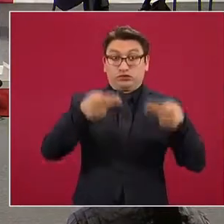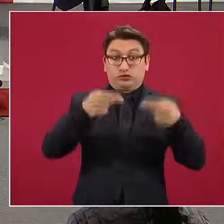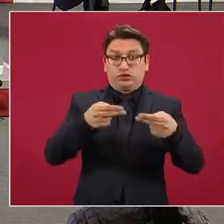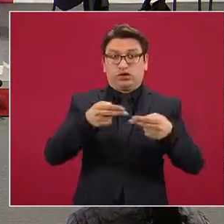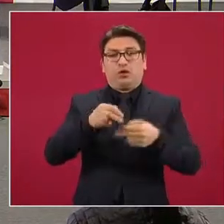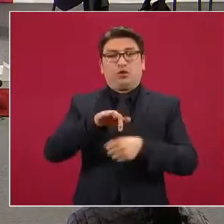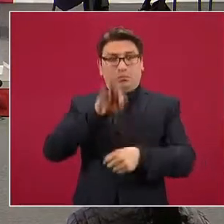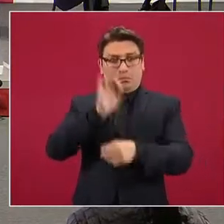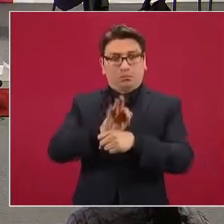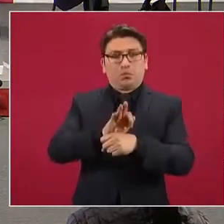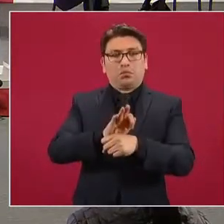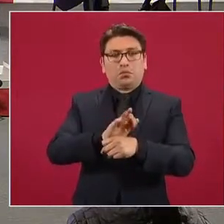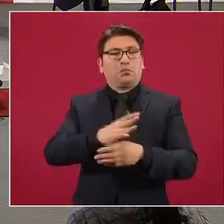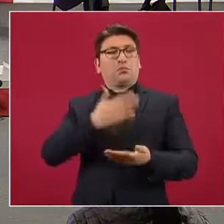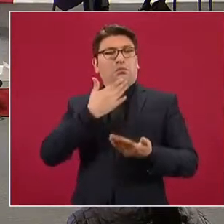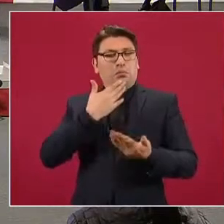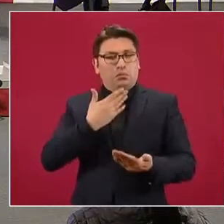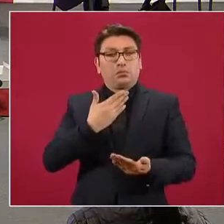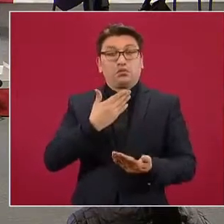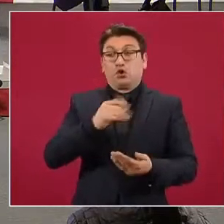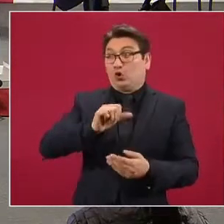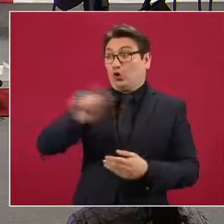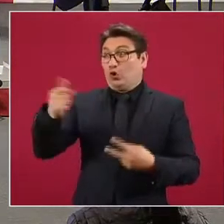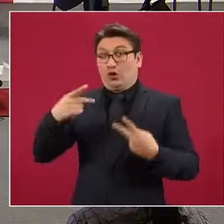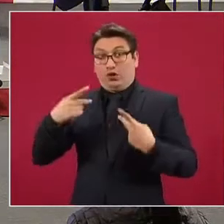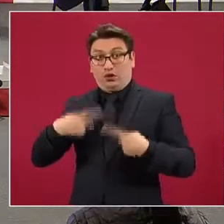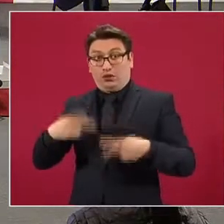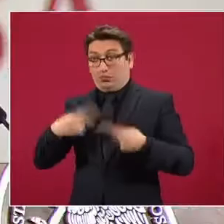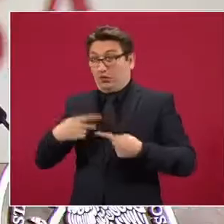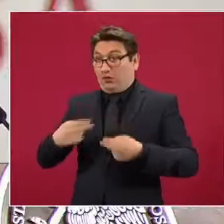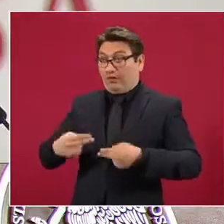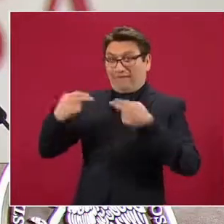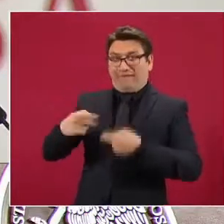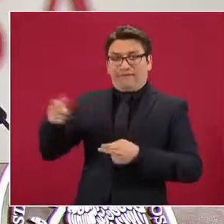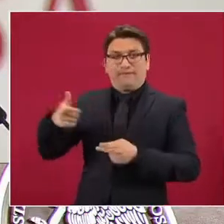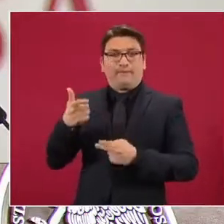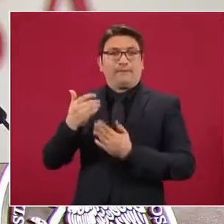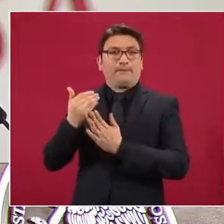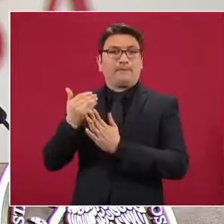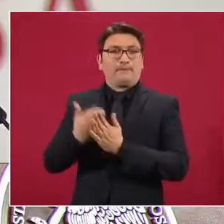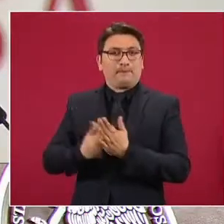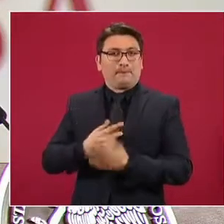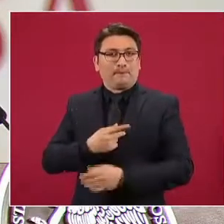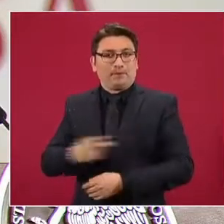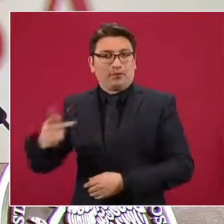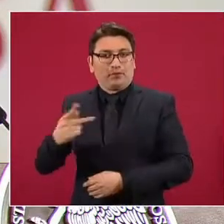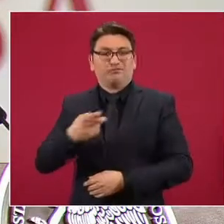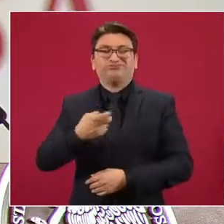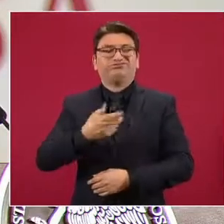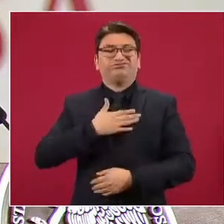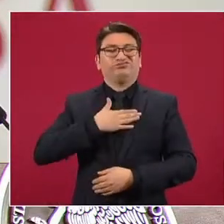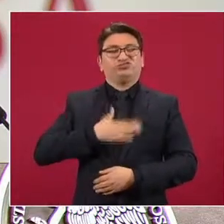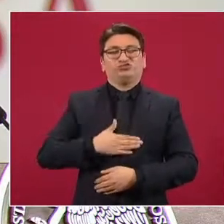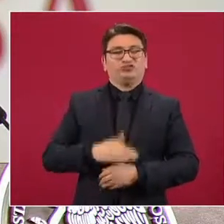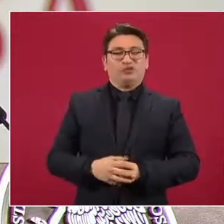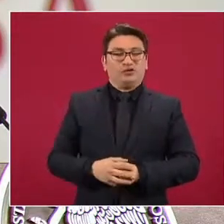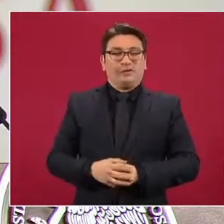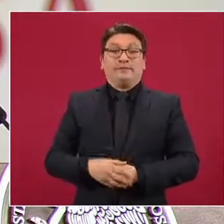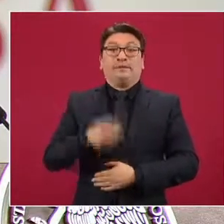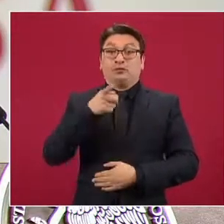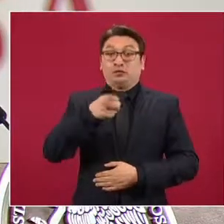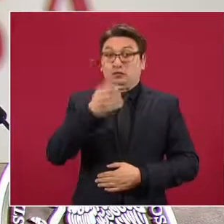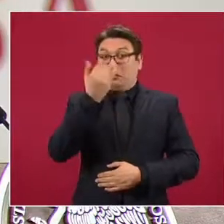beneficia, cuida que no empobrezca a tu contraparte, porque eso es una forma de injusticia y tu